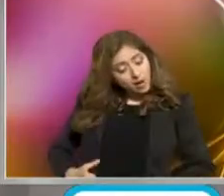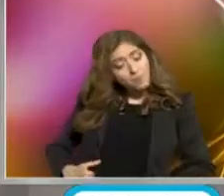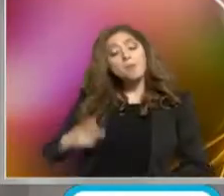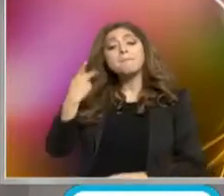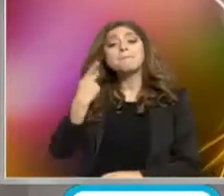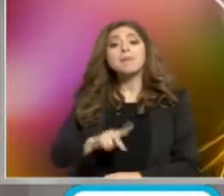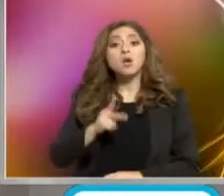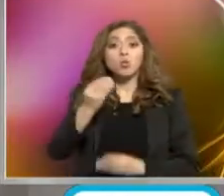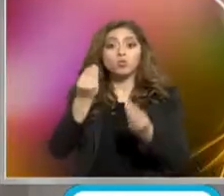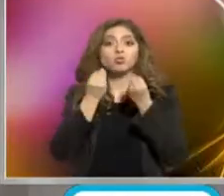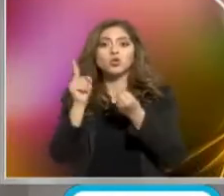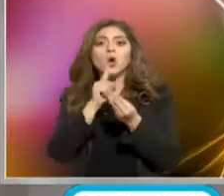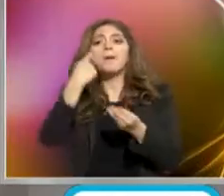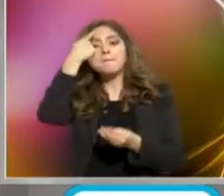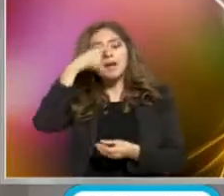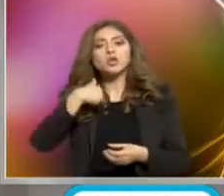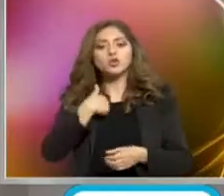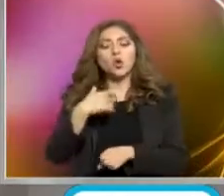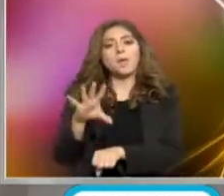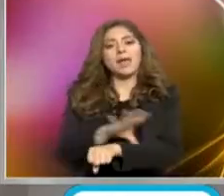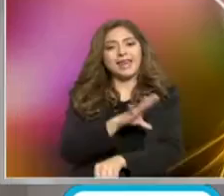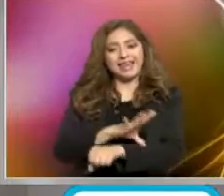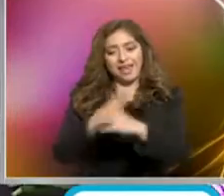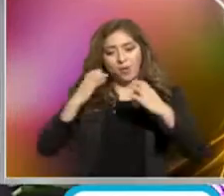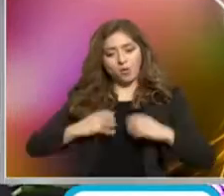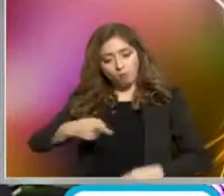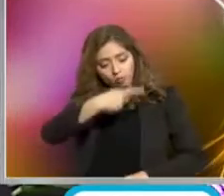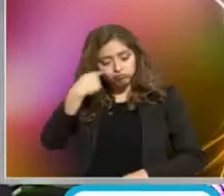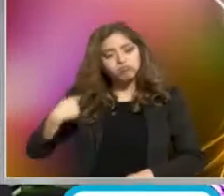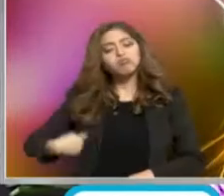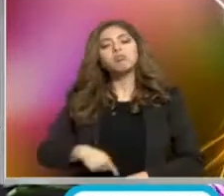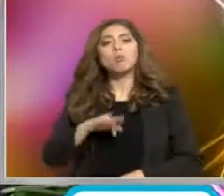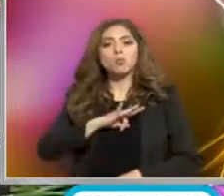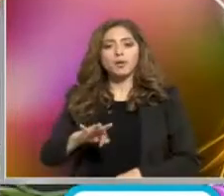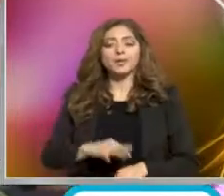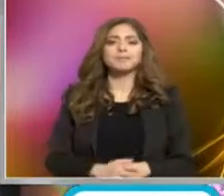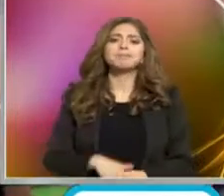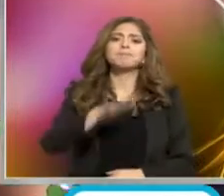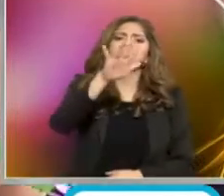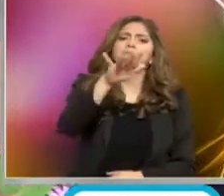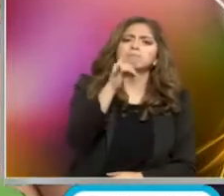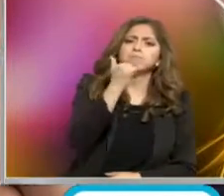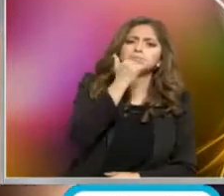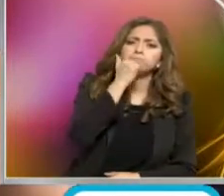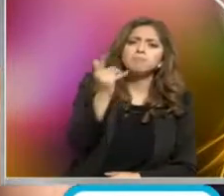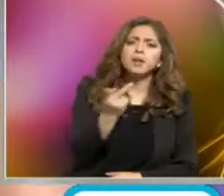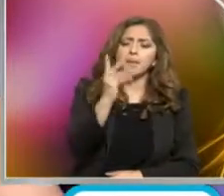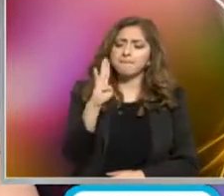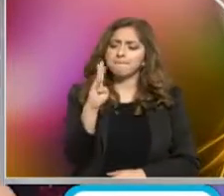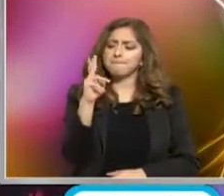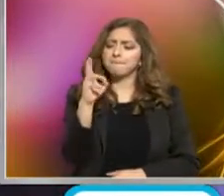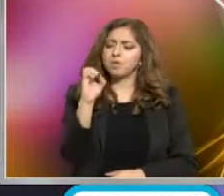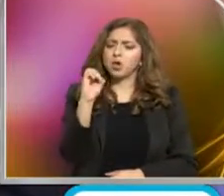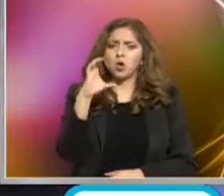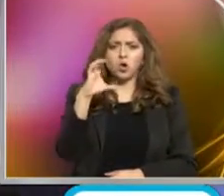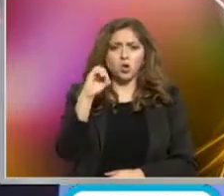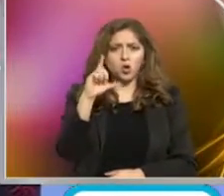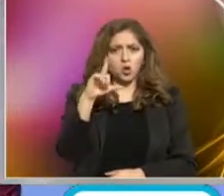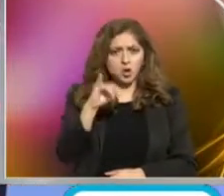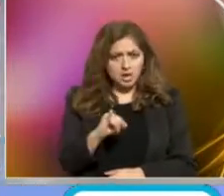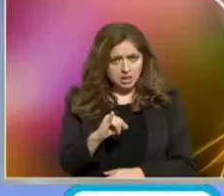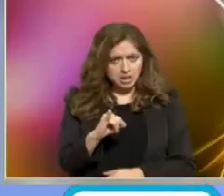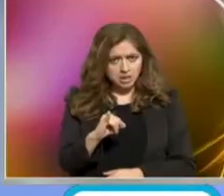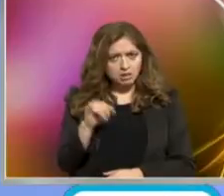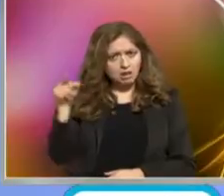incluirnos. Para Y la energía, Para la precisamente, energía, ¿no? sí. María, ¿qué hay del brócoli? Que a mucha gente no le gusta, pero he escuchado que es antidepresivo. ¿Es esto